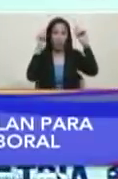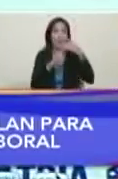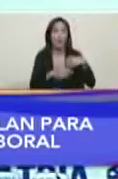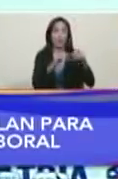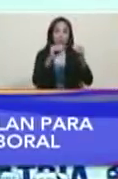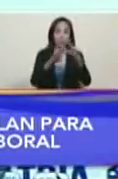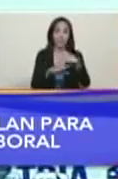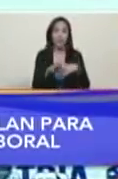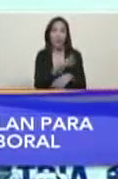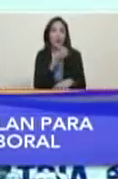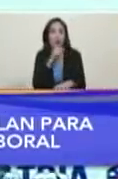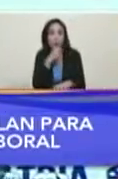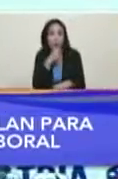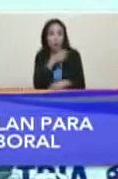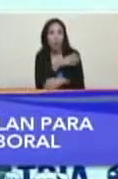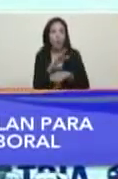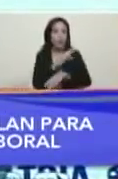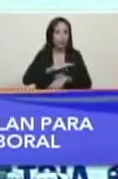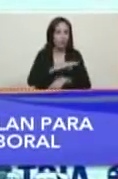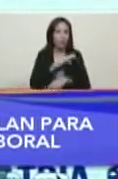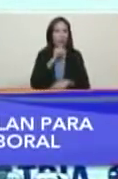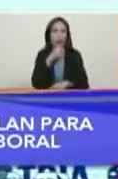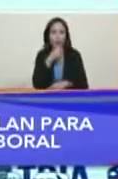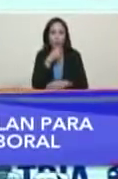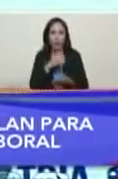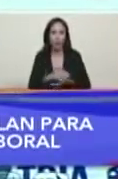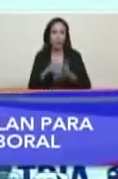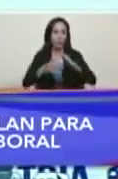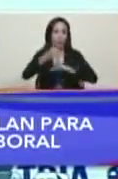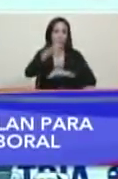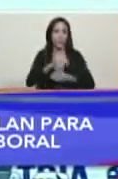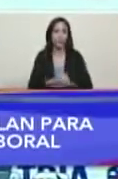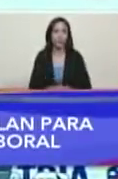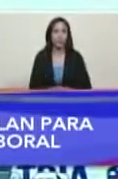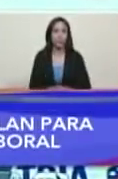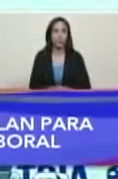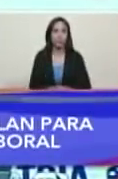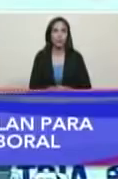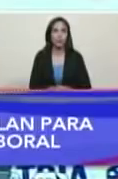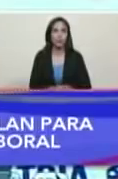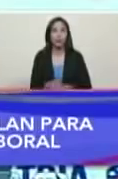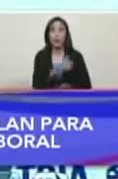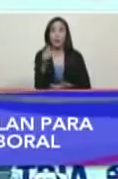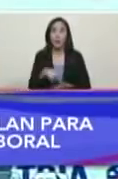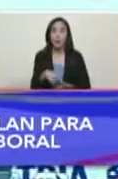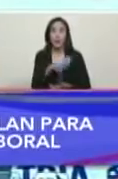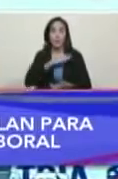llama, con cariño, ¿verdad? En la misión Venezuela Bella,